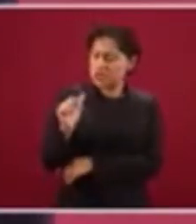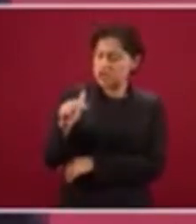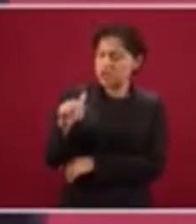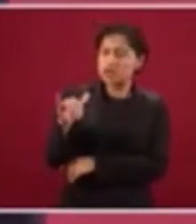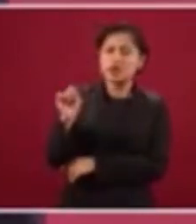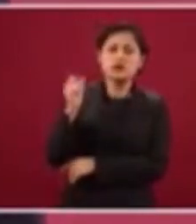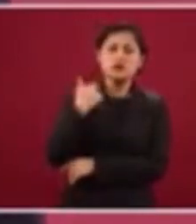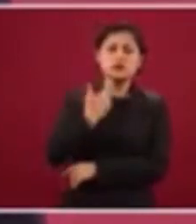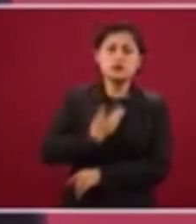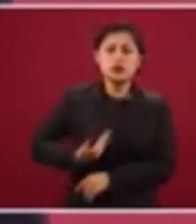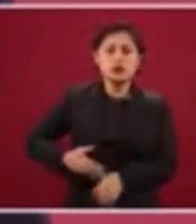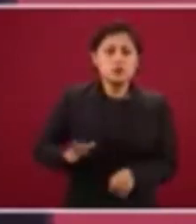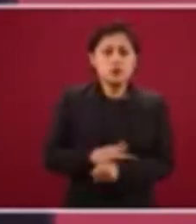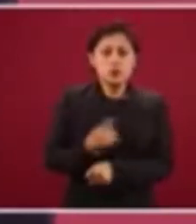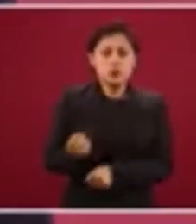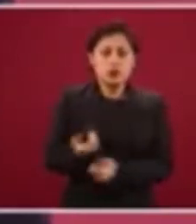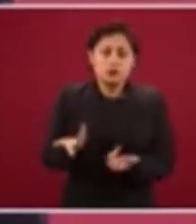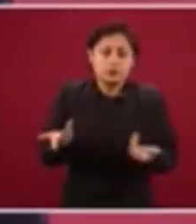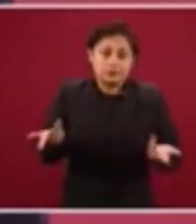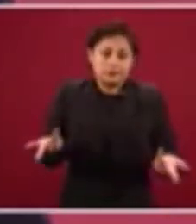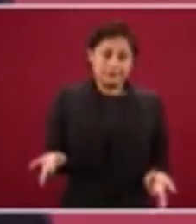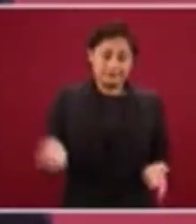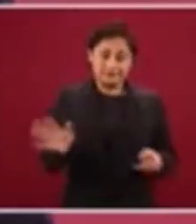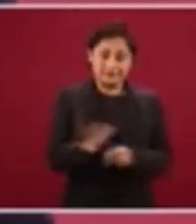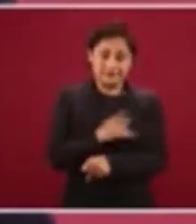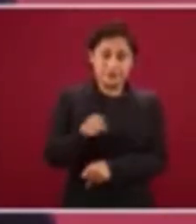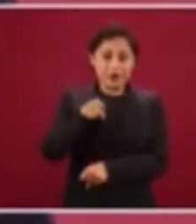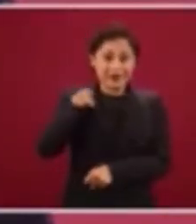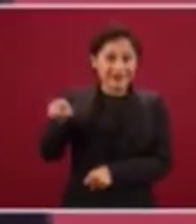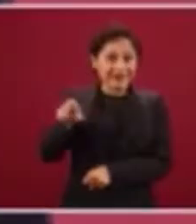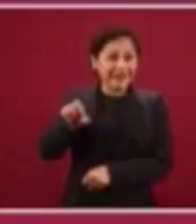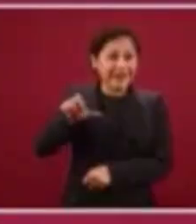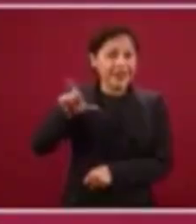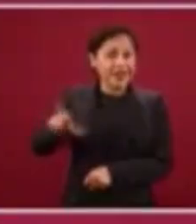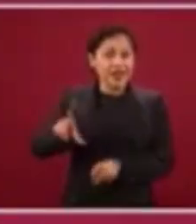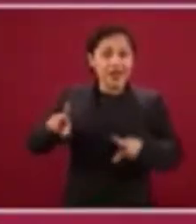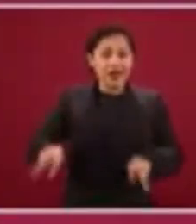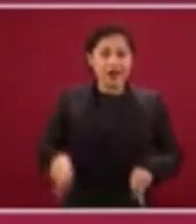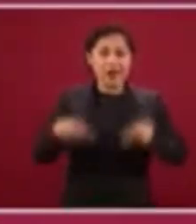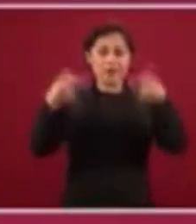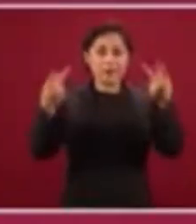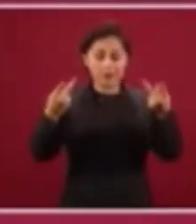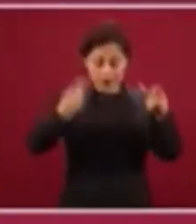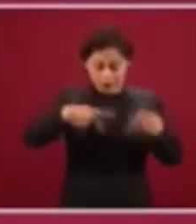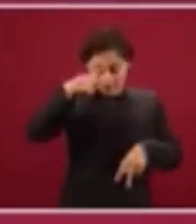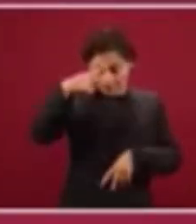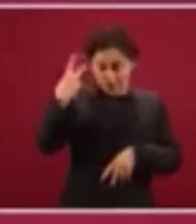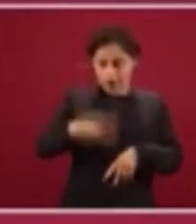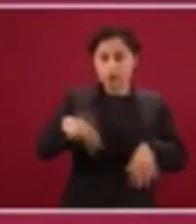entregó los bienes de la nación a particulares, a sus allegados.